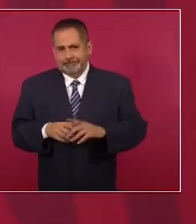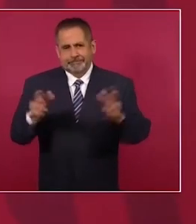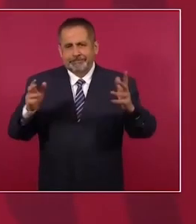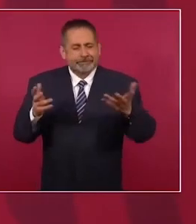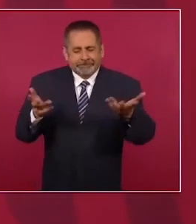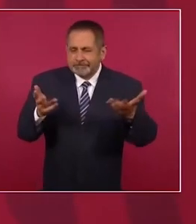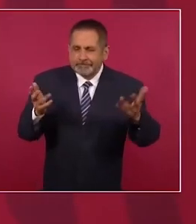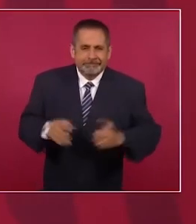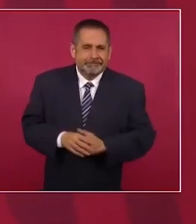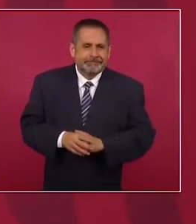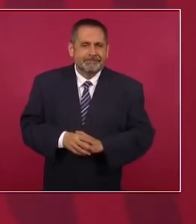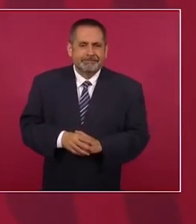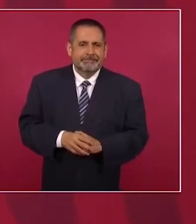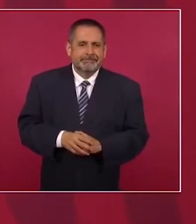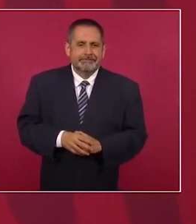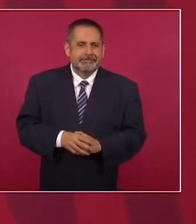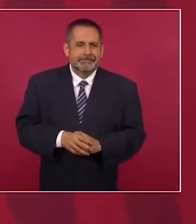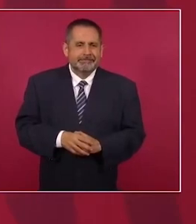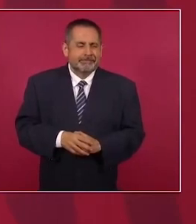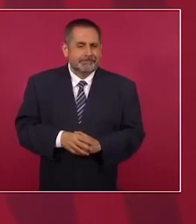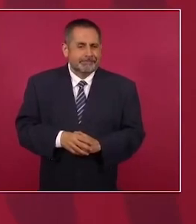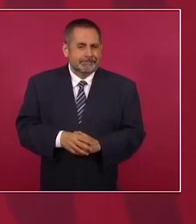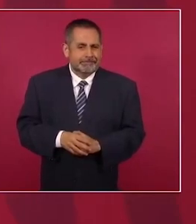O sea,